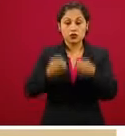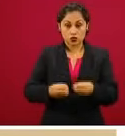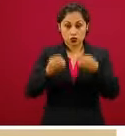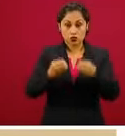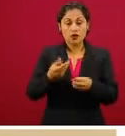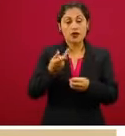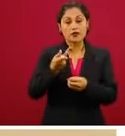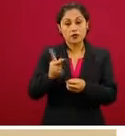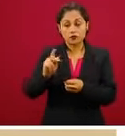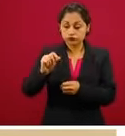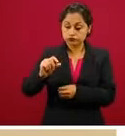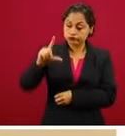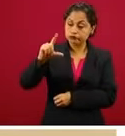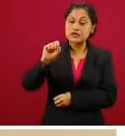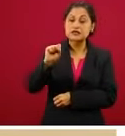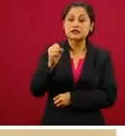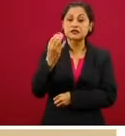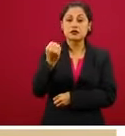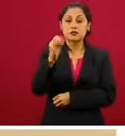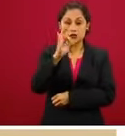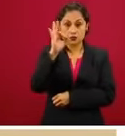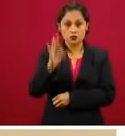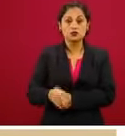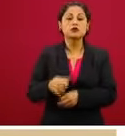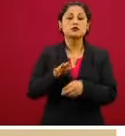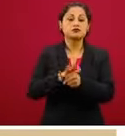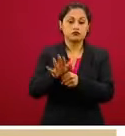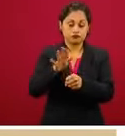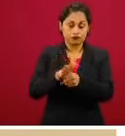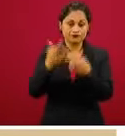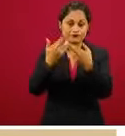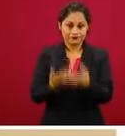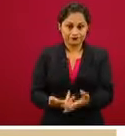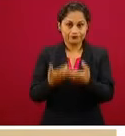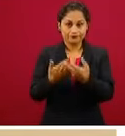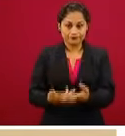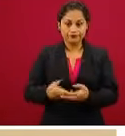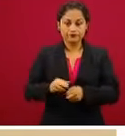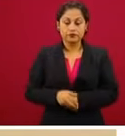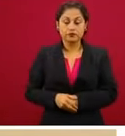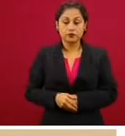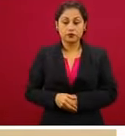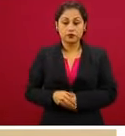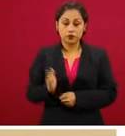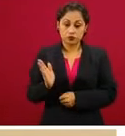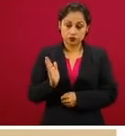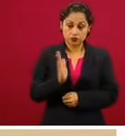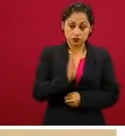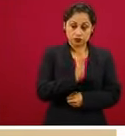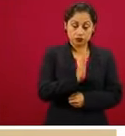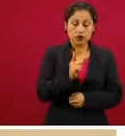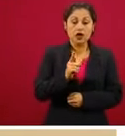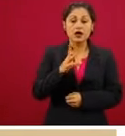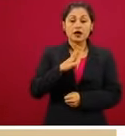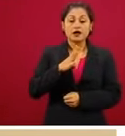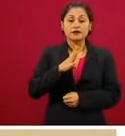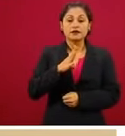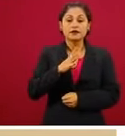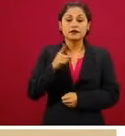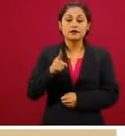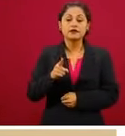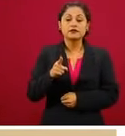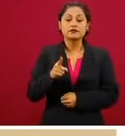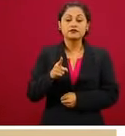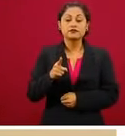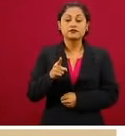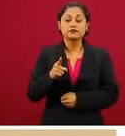el 69% disponibles. Si lo vemos en el orden de izquierda a derecha, destaca el orden en que está la